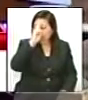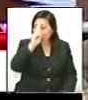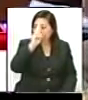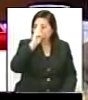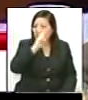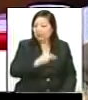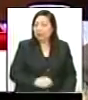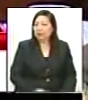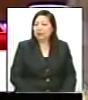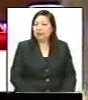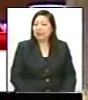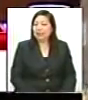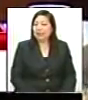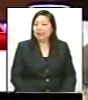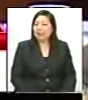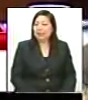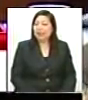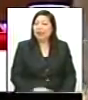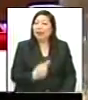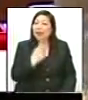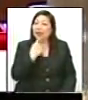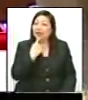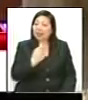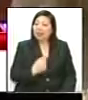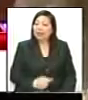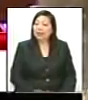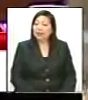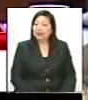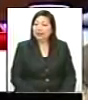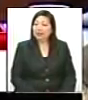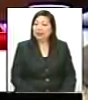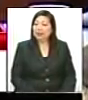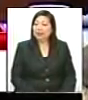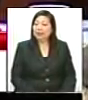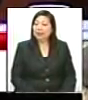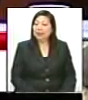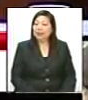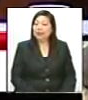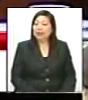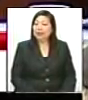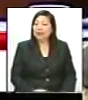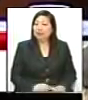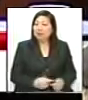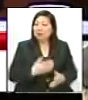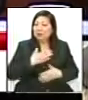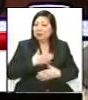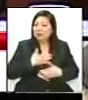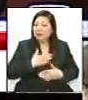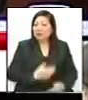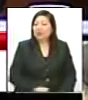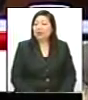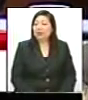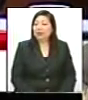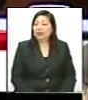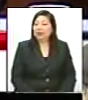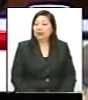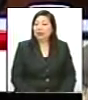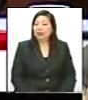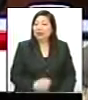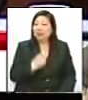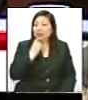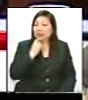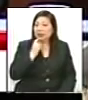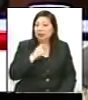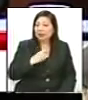este centro de la expresión del poder del pueblo, que es el Congreso de la República. Siempre me aprecio, mi cariño, a quienes se dedican a querer